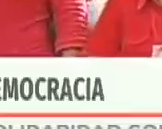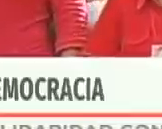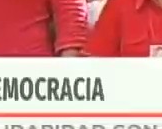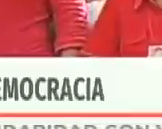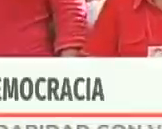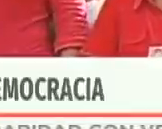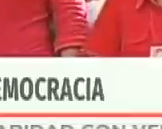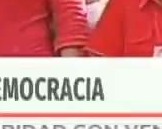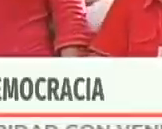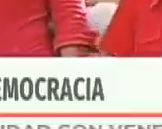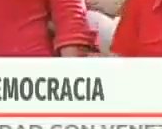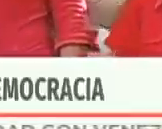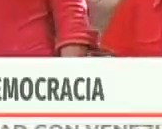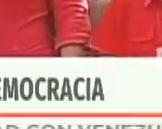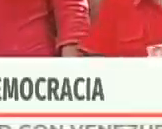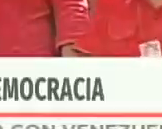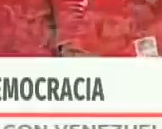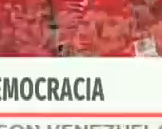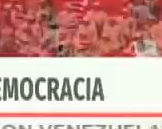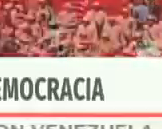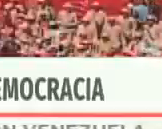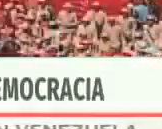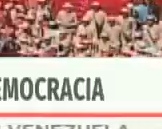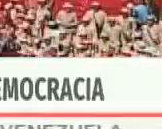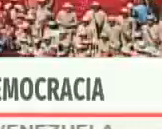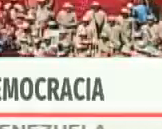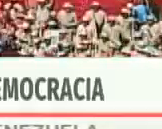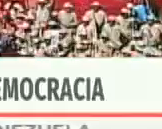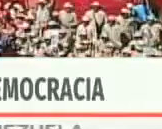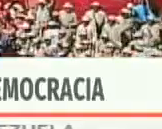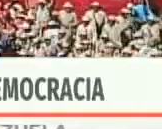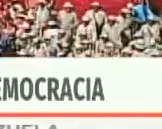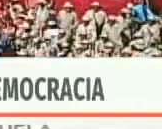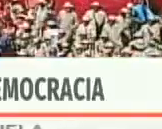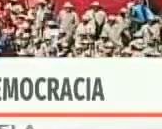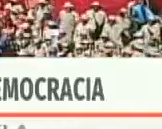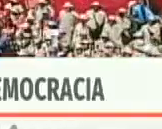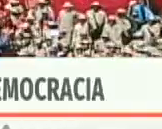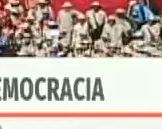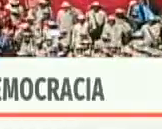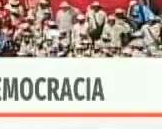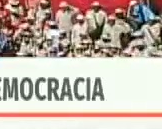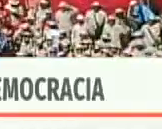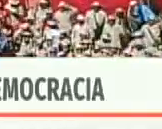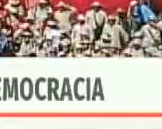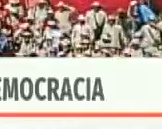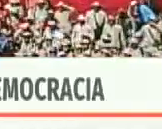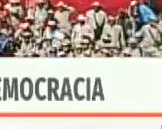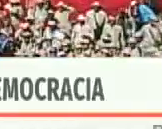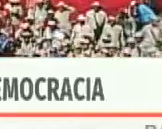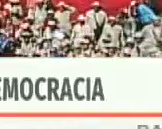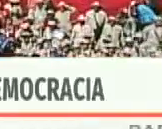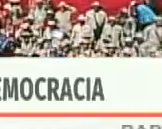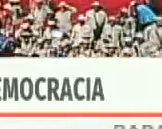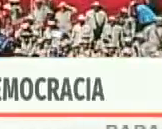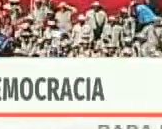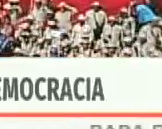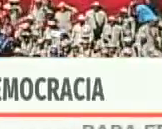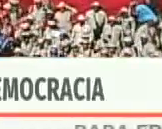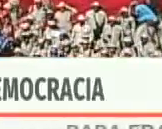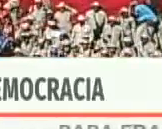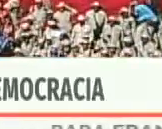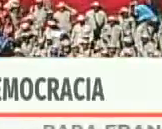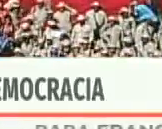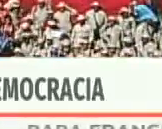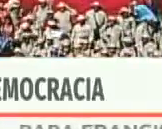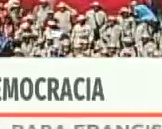Buenas tardes al pueblo revolucionario. Buenas tardes a Venezuela entera. Le enviamos